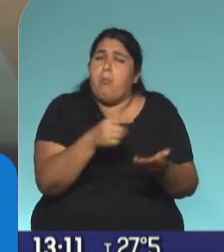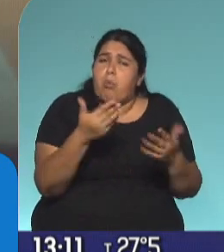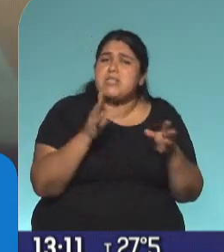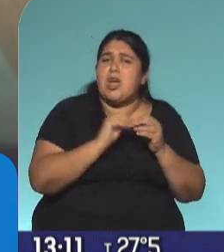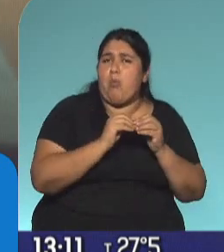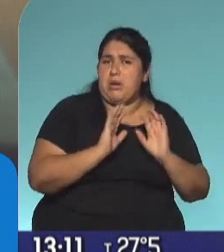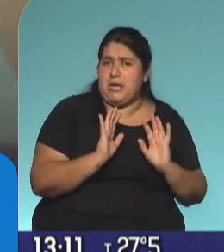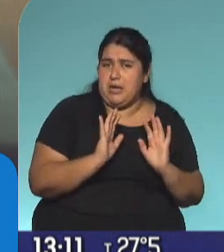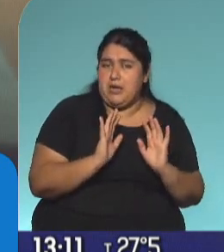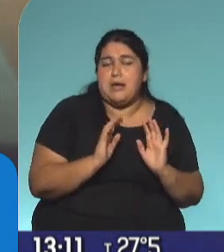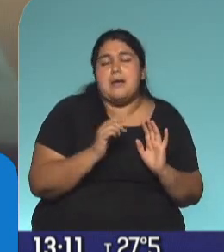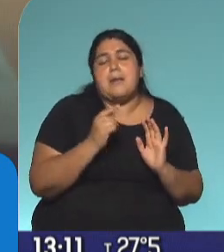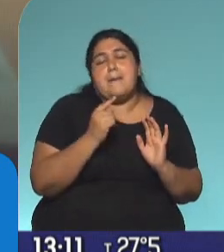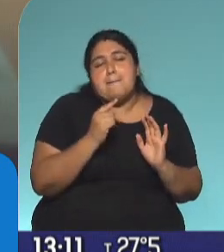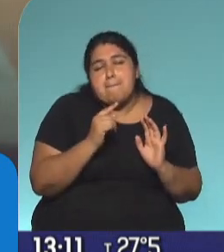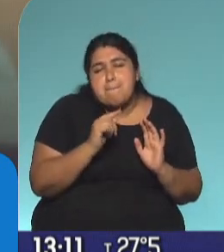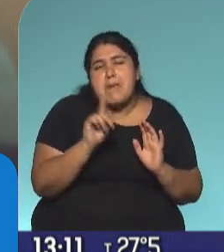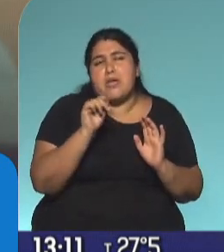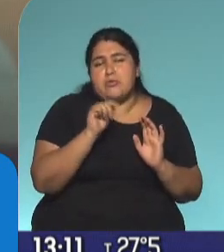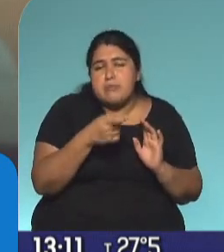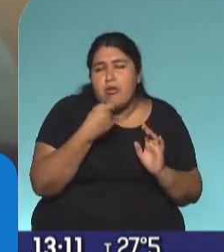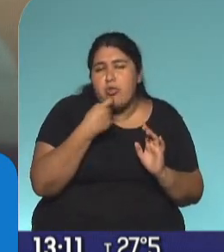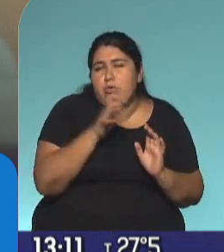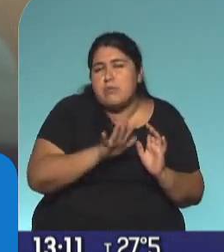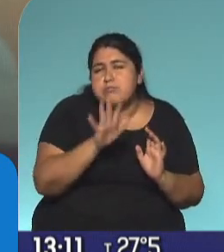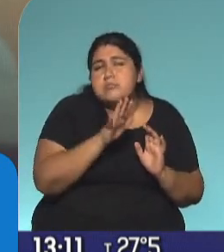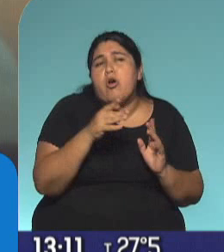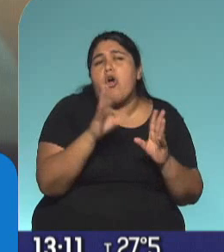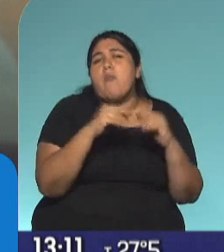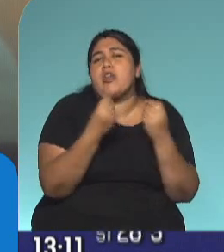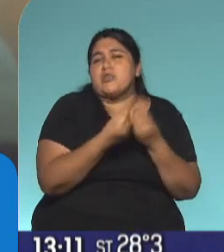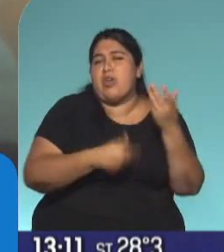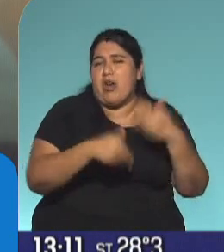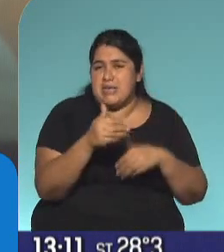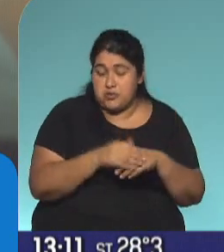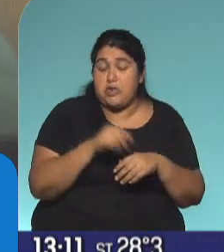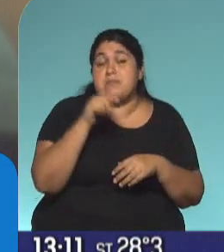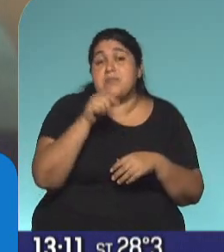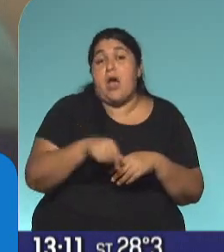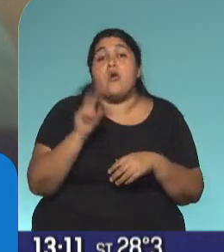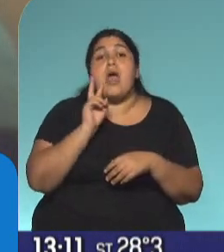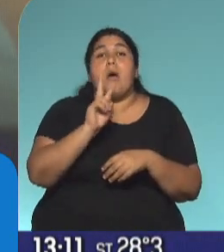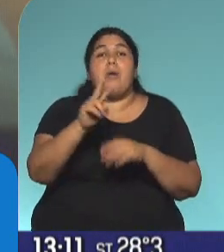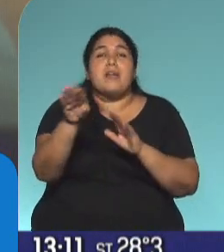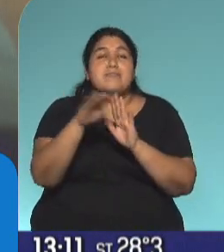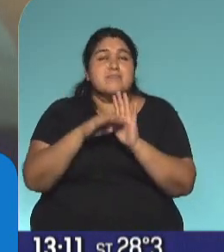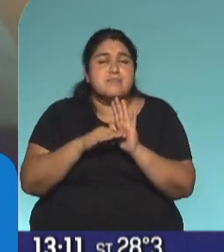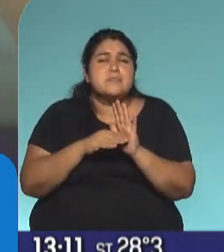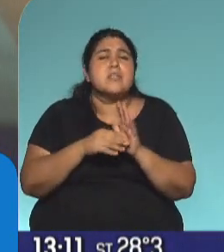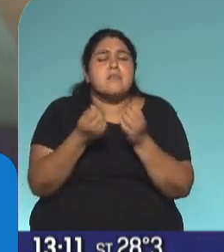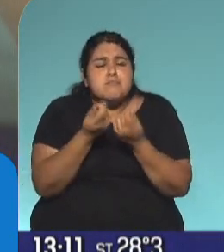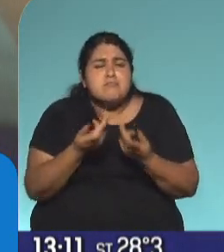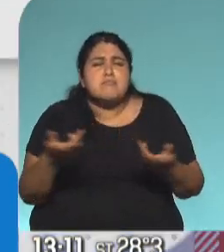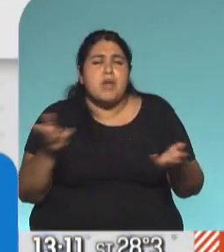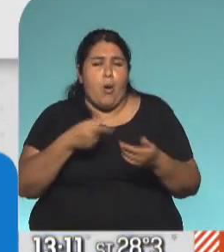si complica, pero genera otras preguntas en torno a cuál será ese resultado de las elecciones. Pero si les parece podemos ver cómo está el conteo de